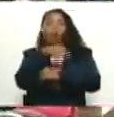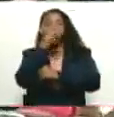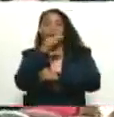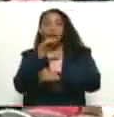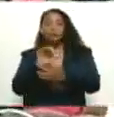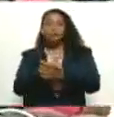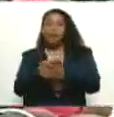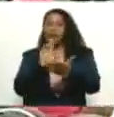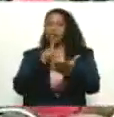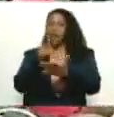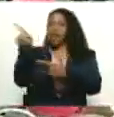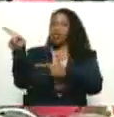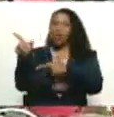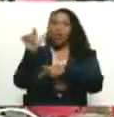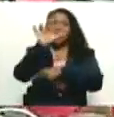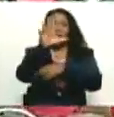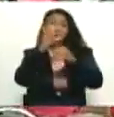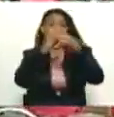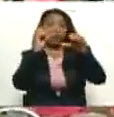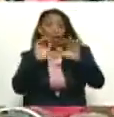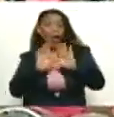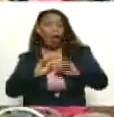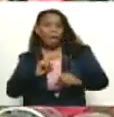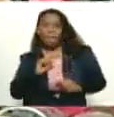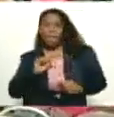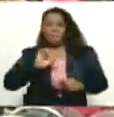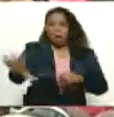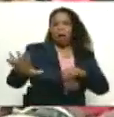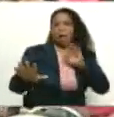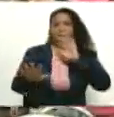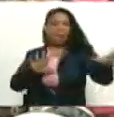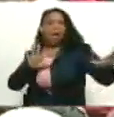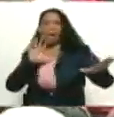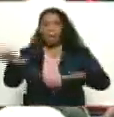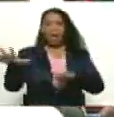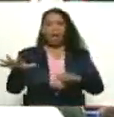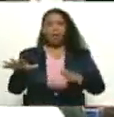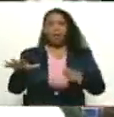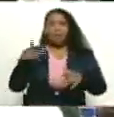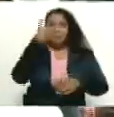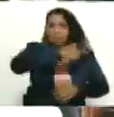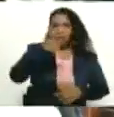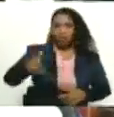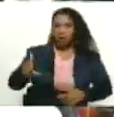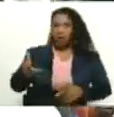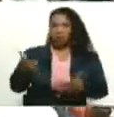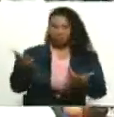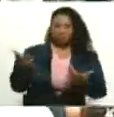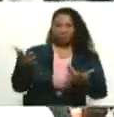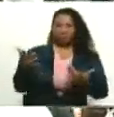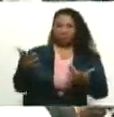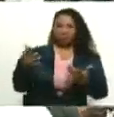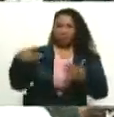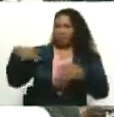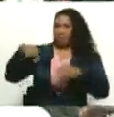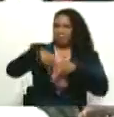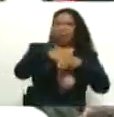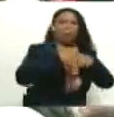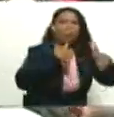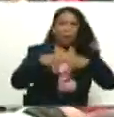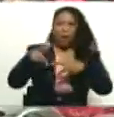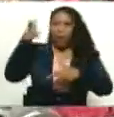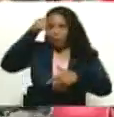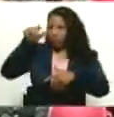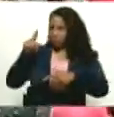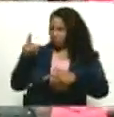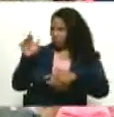y llegan ellos en sus 5 autobuses empujando gente, atropellando a los que viven ahí, y el pueblo de esa zona